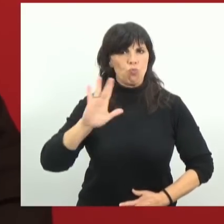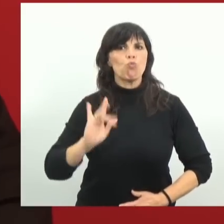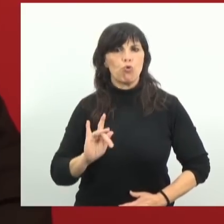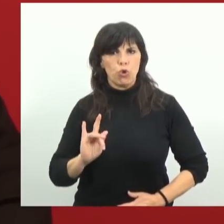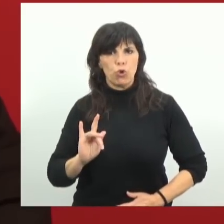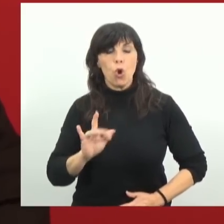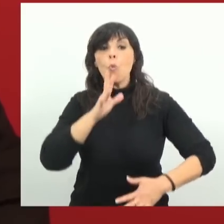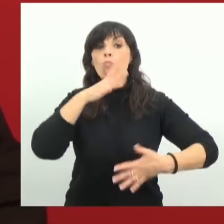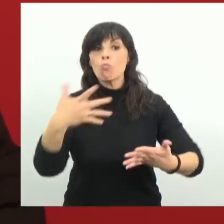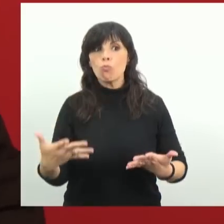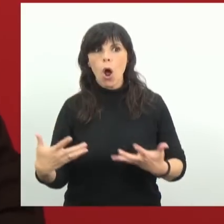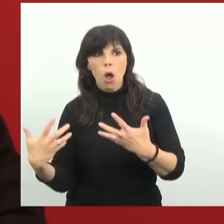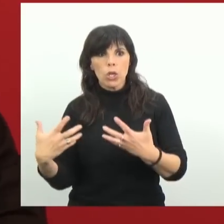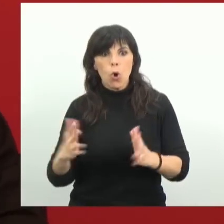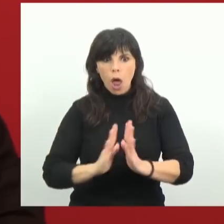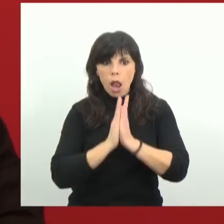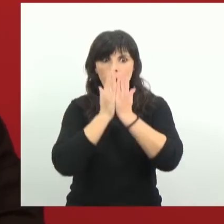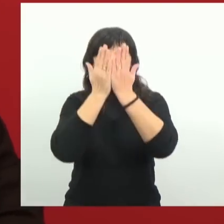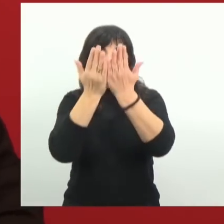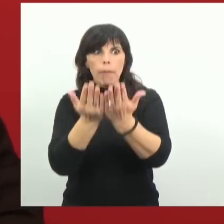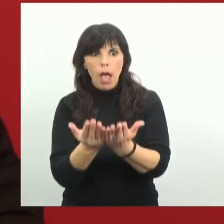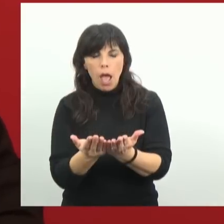una guerra impresionante con la palabra.